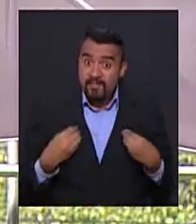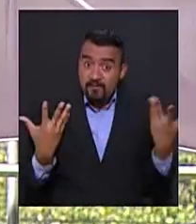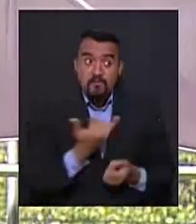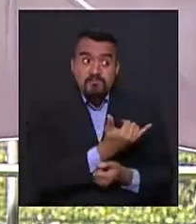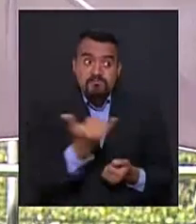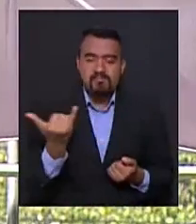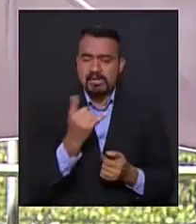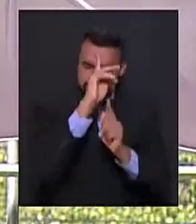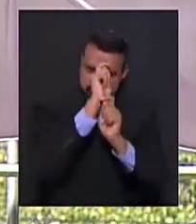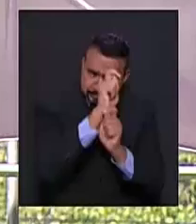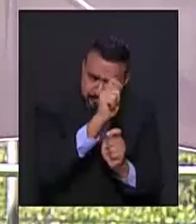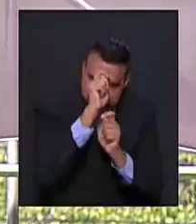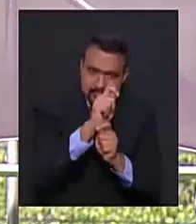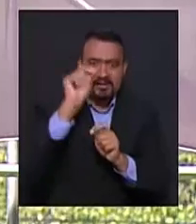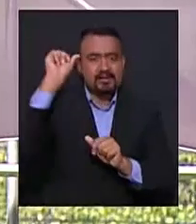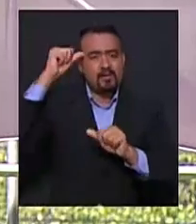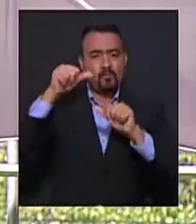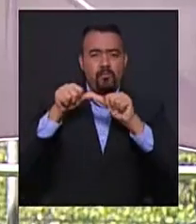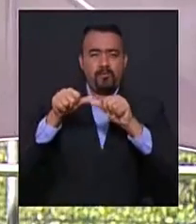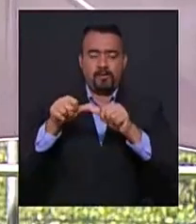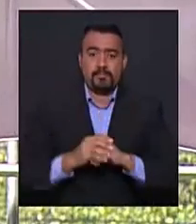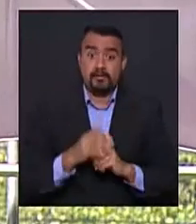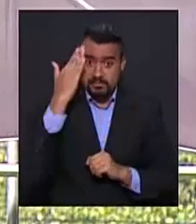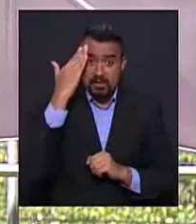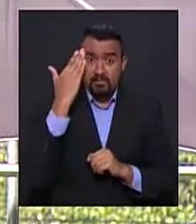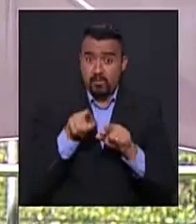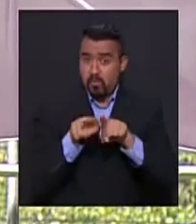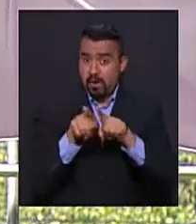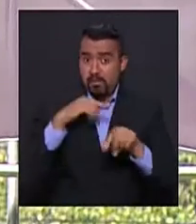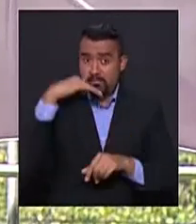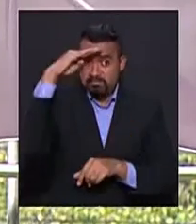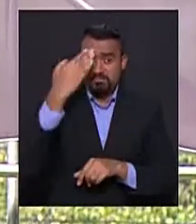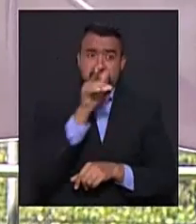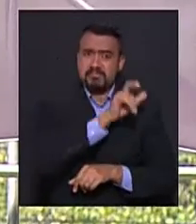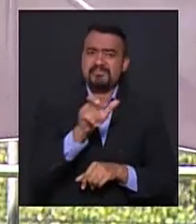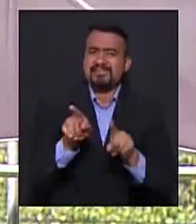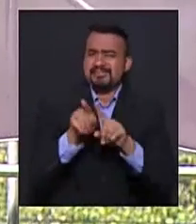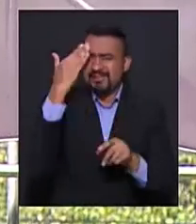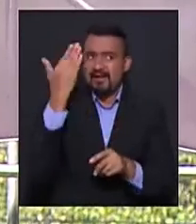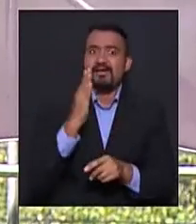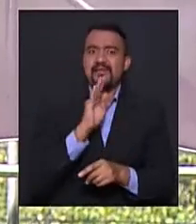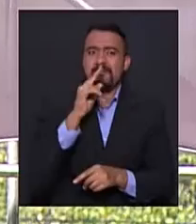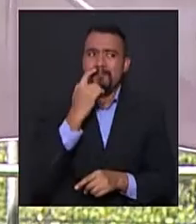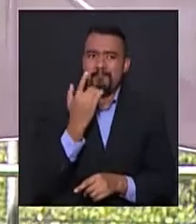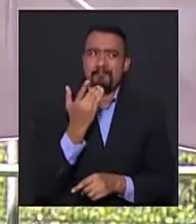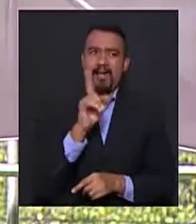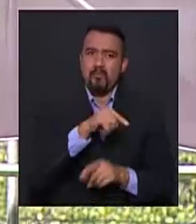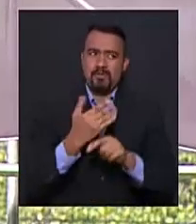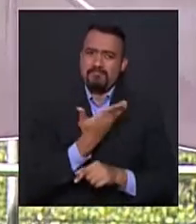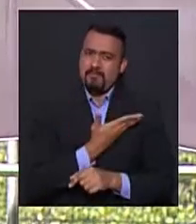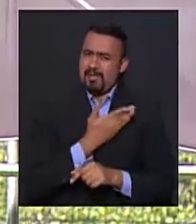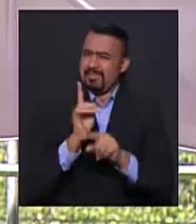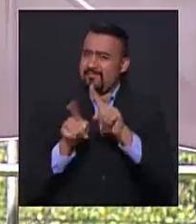los valientes, porque esta sociedad habría sido mejor si tantos padres y madres hubieran